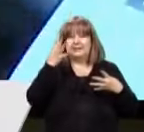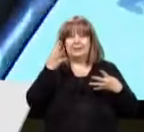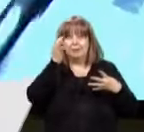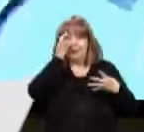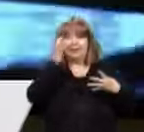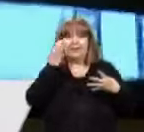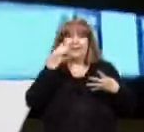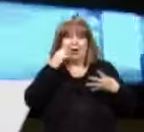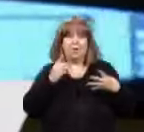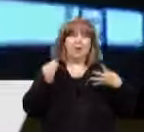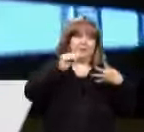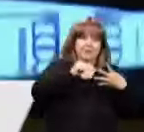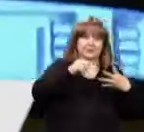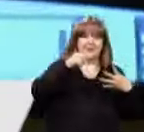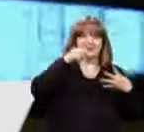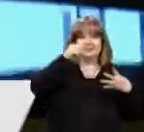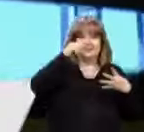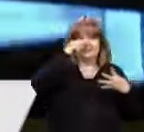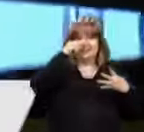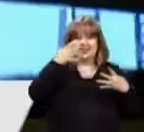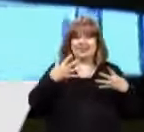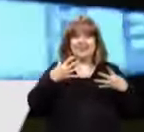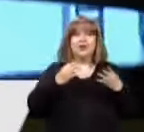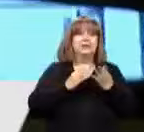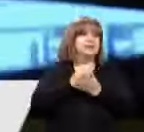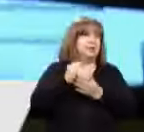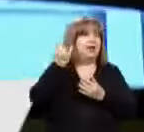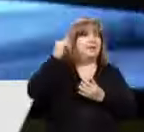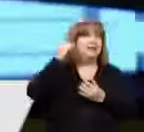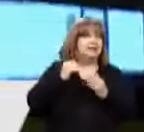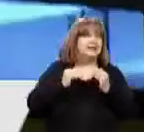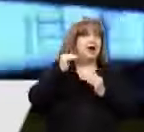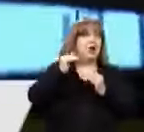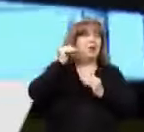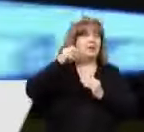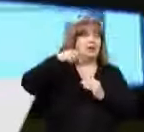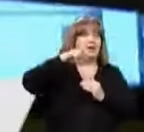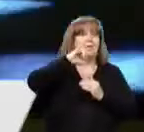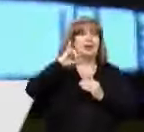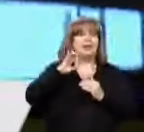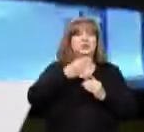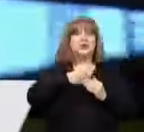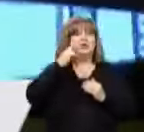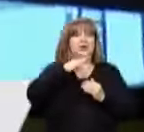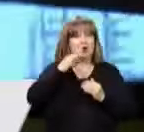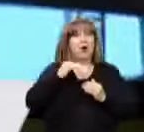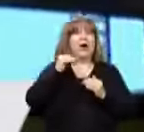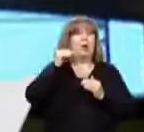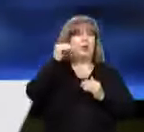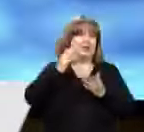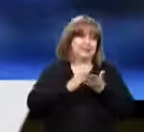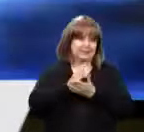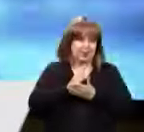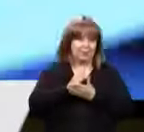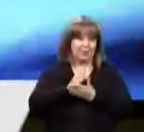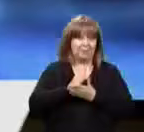está si bajo también fijaste 75 pero con este contexto de que hay un aumento de la tasa de interés porque quieren que haya una tasa real positiva esto es que